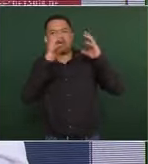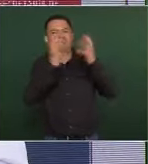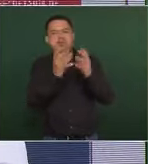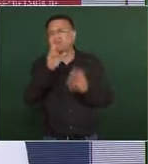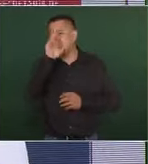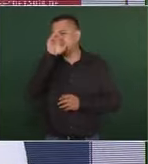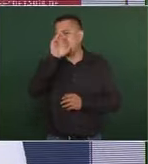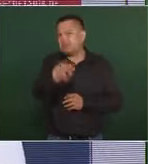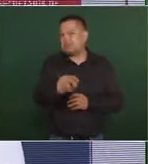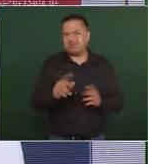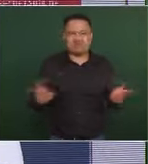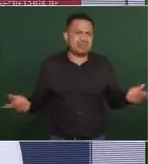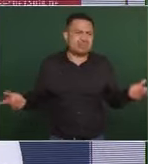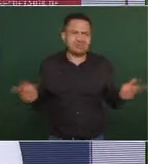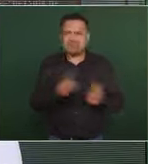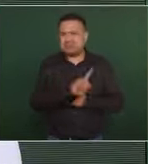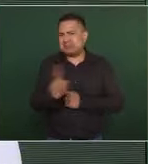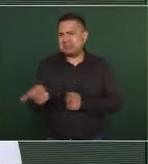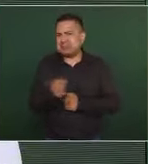no.